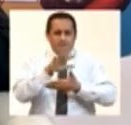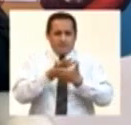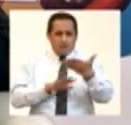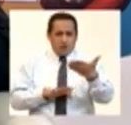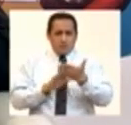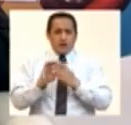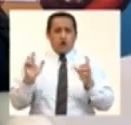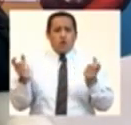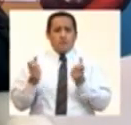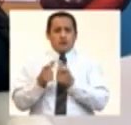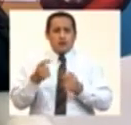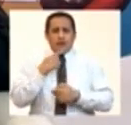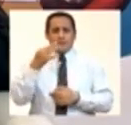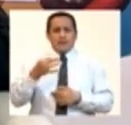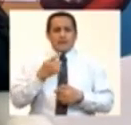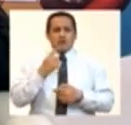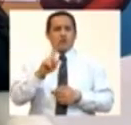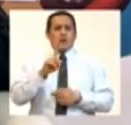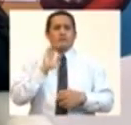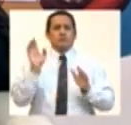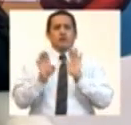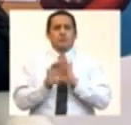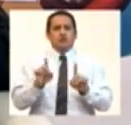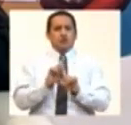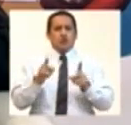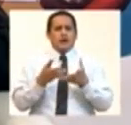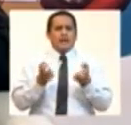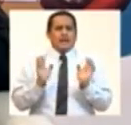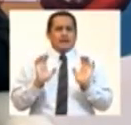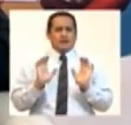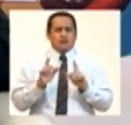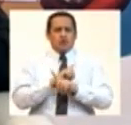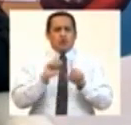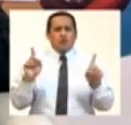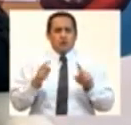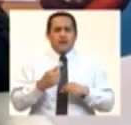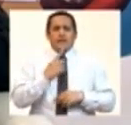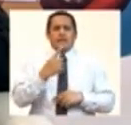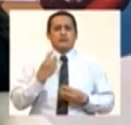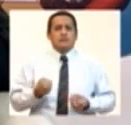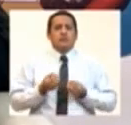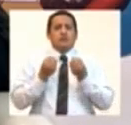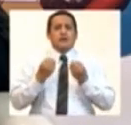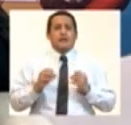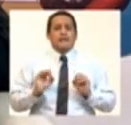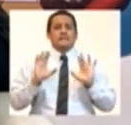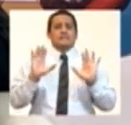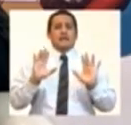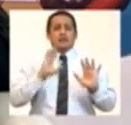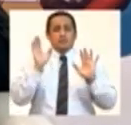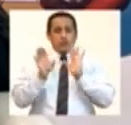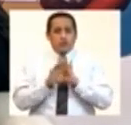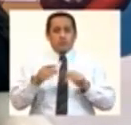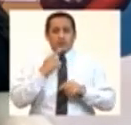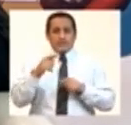informe de la Comisión de la Verdad y no es porque no hayan querido, no es porque